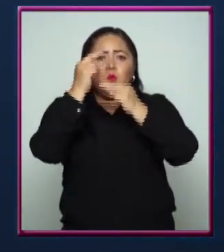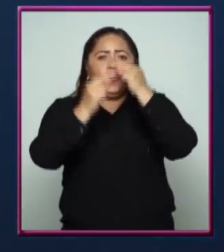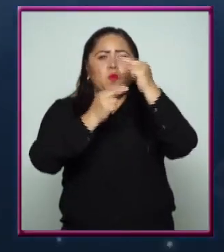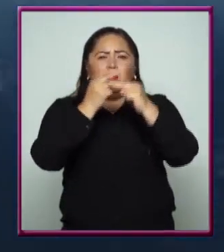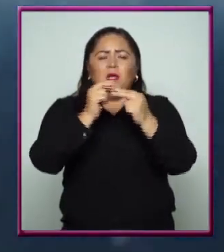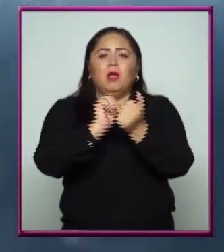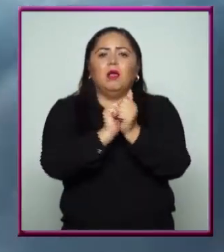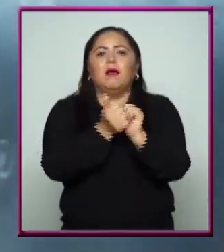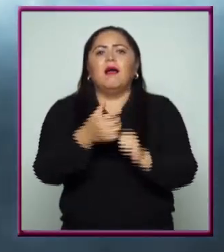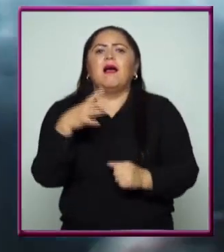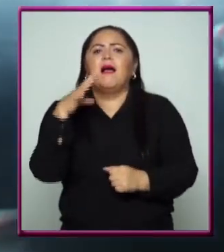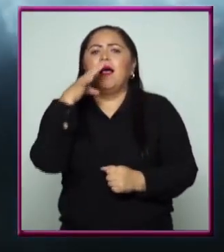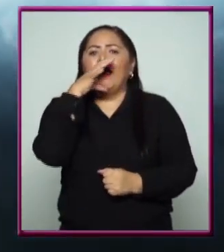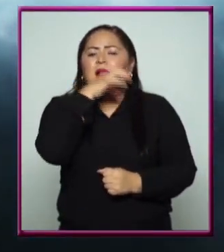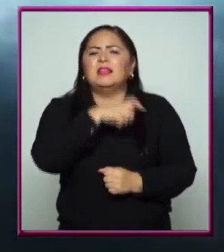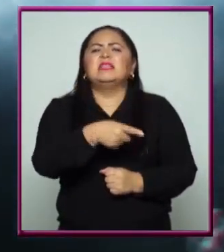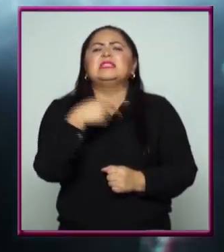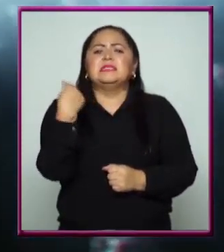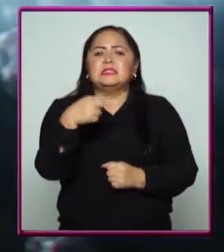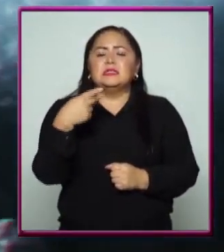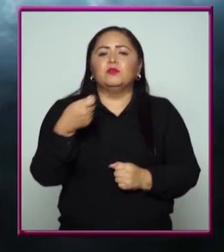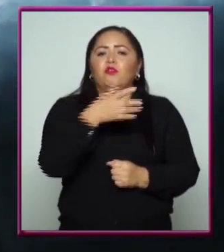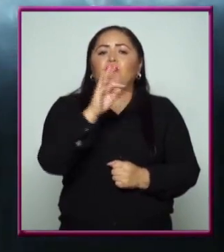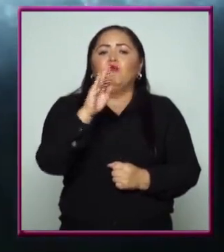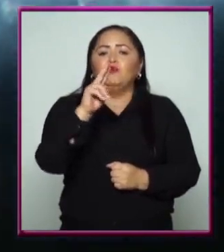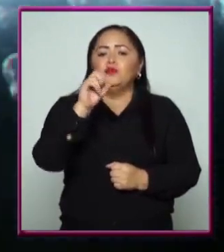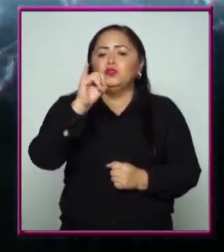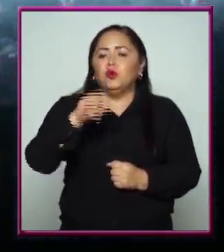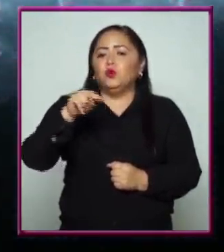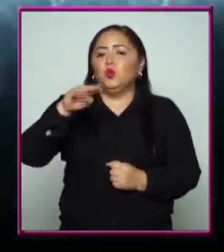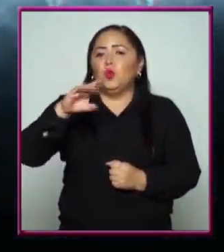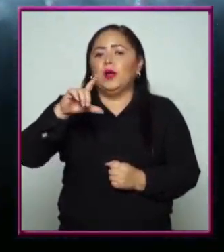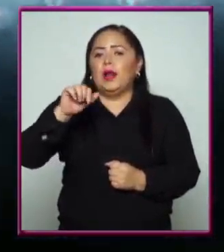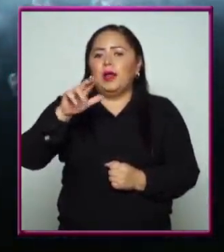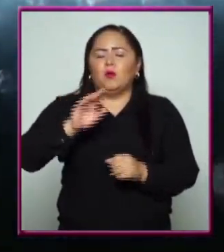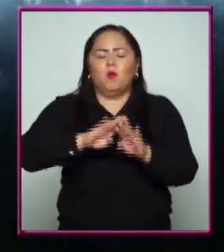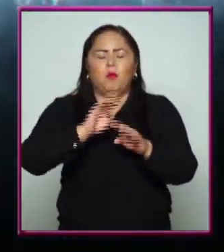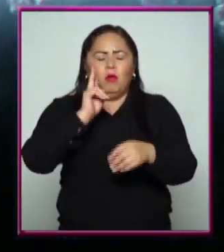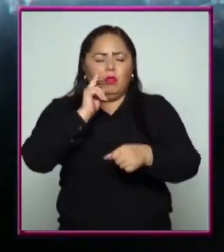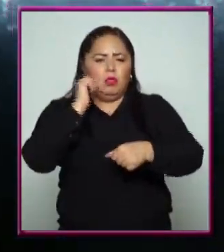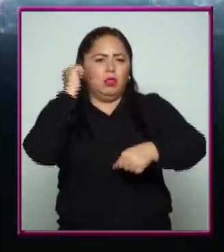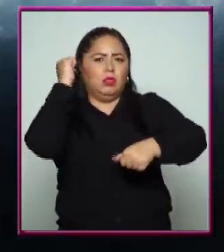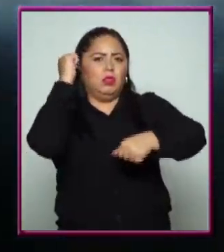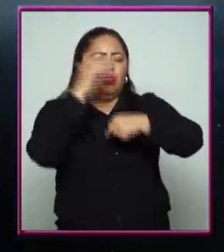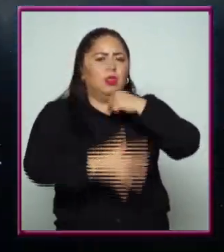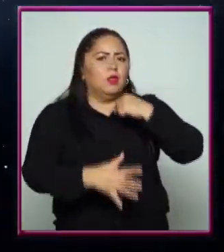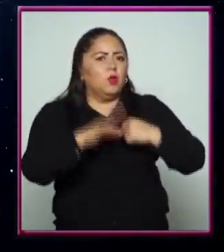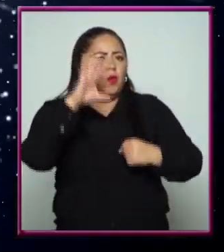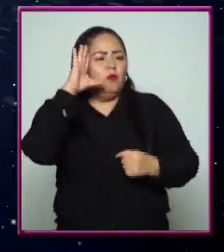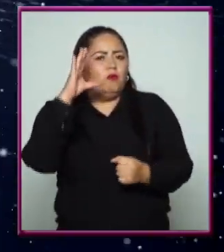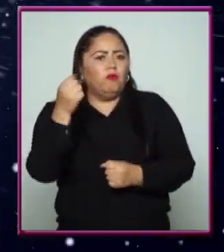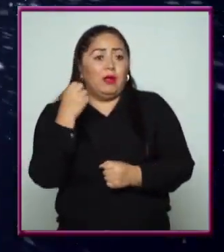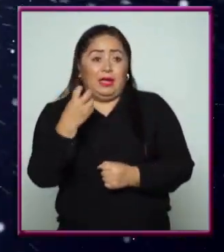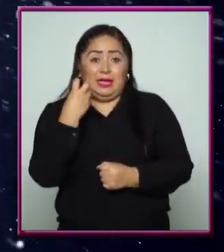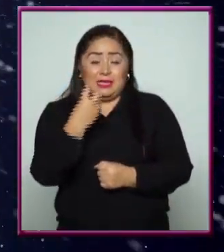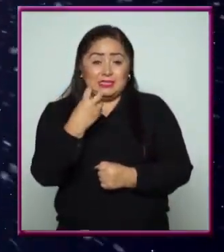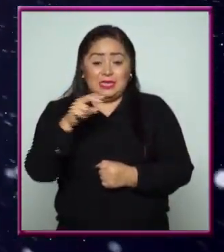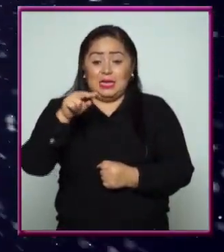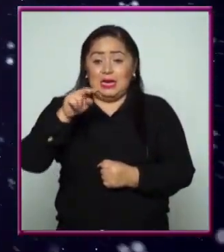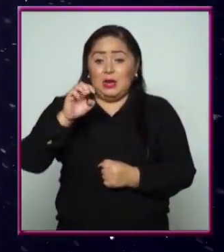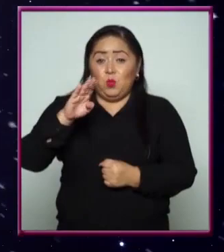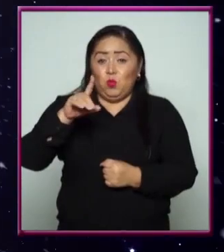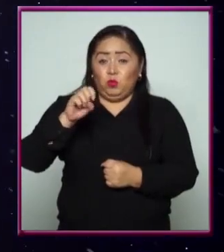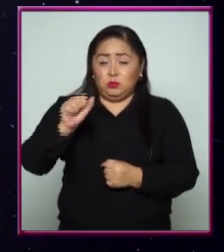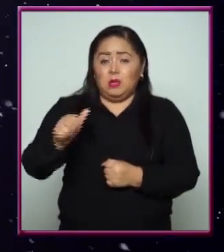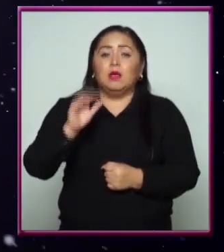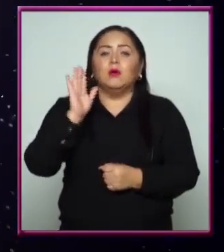se caliente. A esto se le llama fusión nuclear y produce un brillo tremendo. Esta nebulosa es